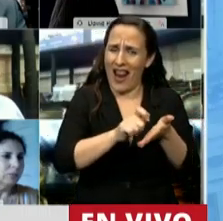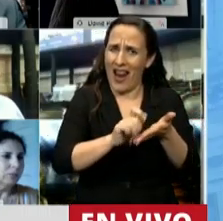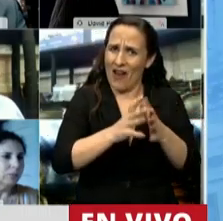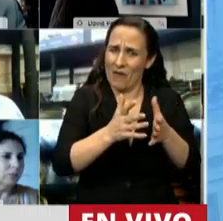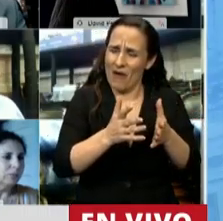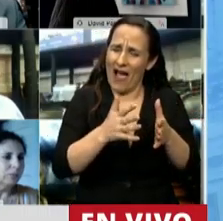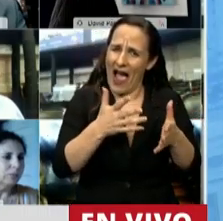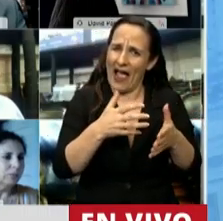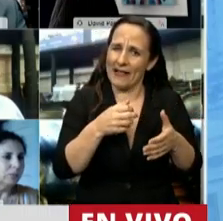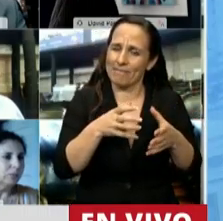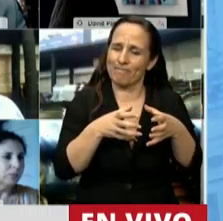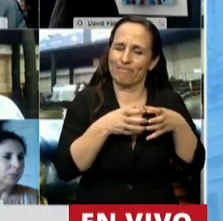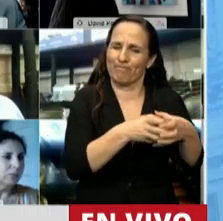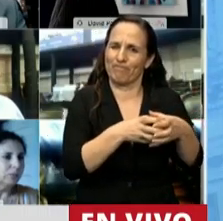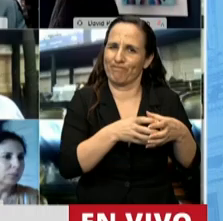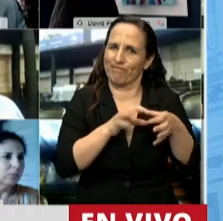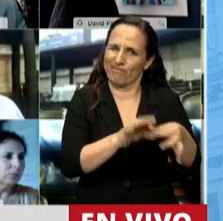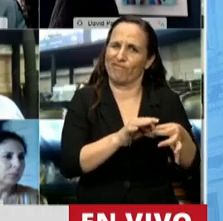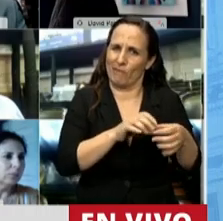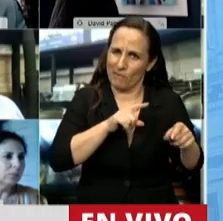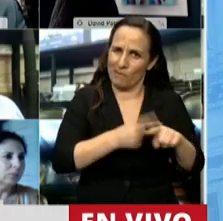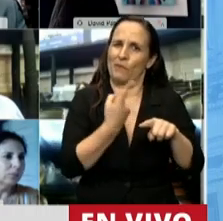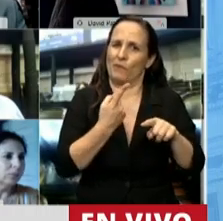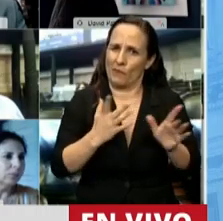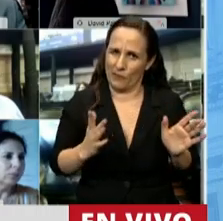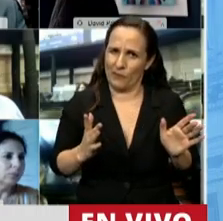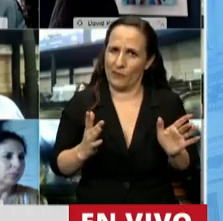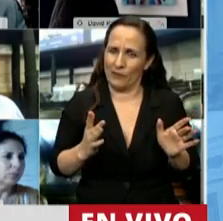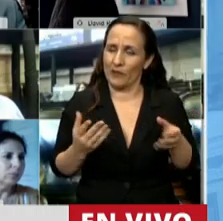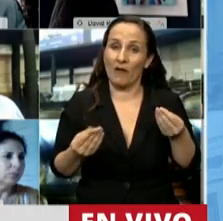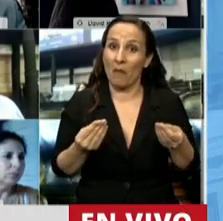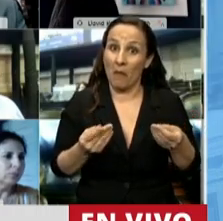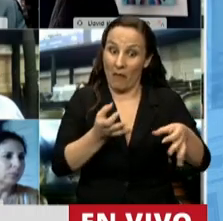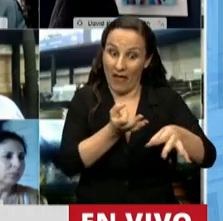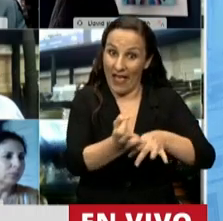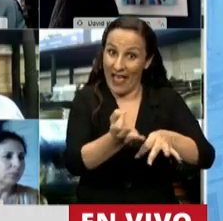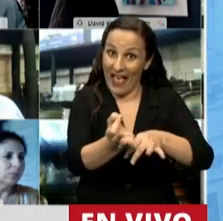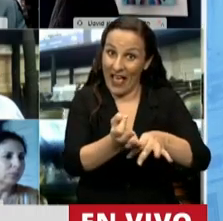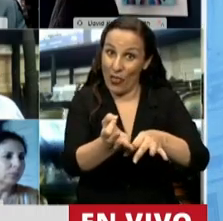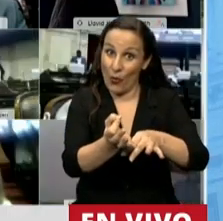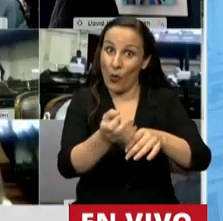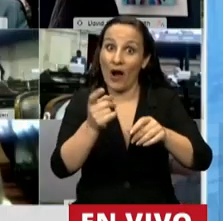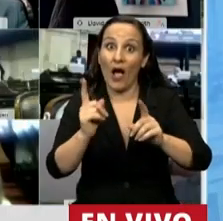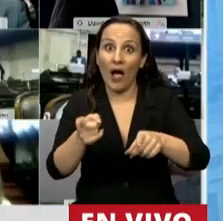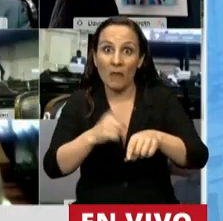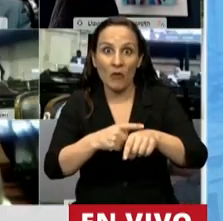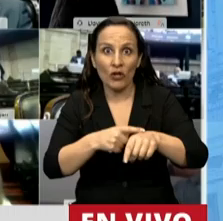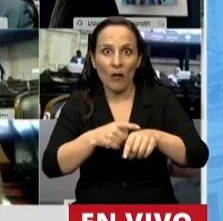sesgo militante y con el objetivo de que mientras se educa, también se puede hacer propaganda